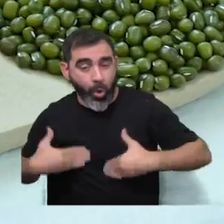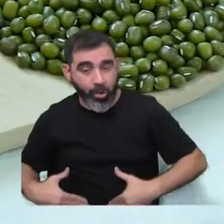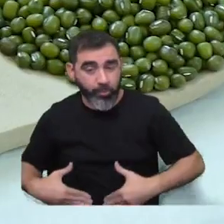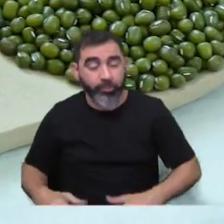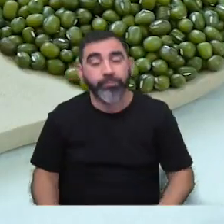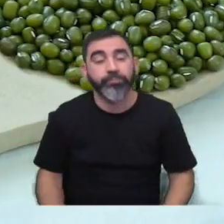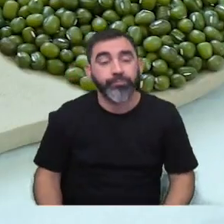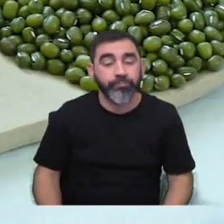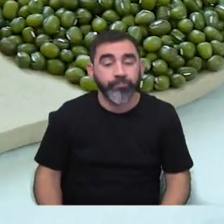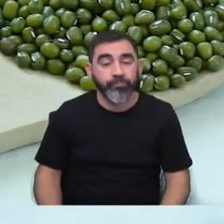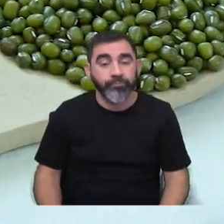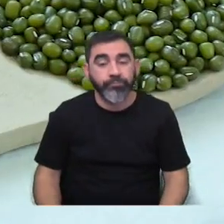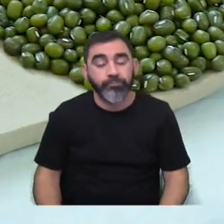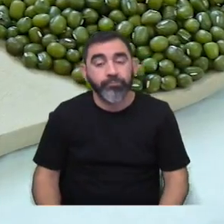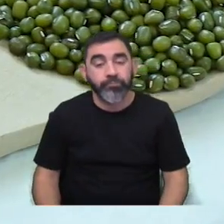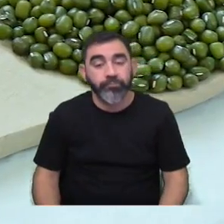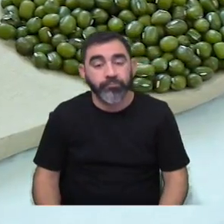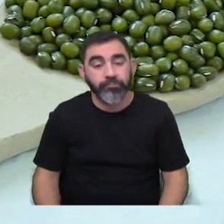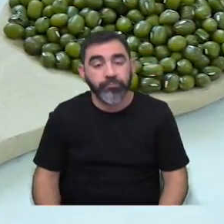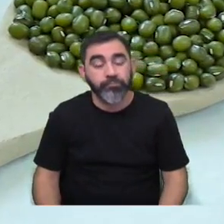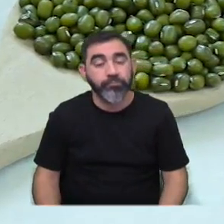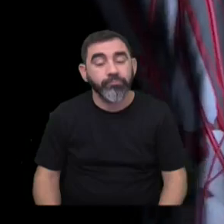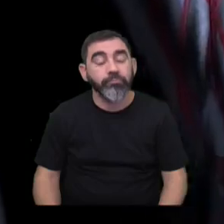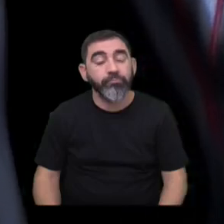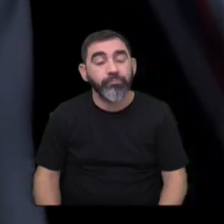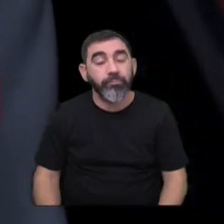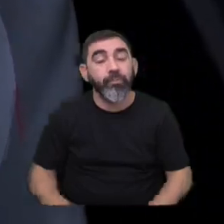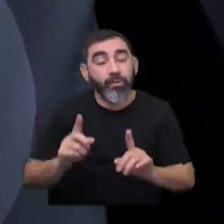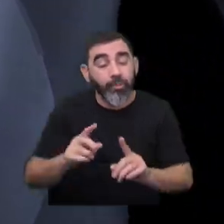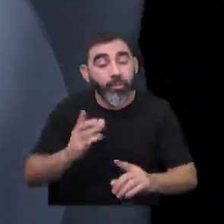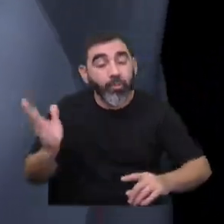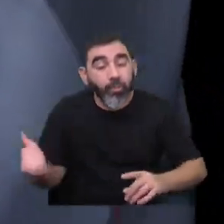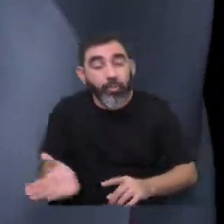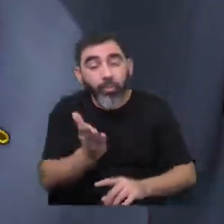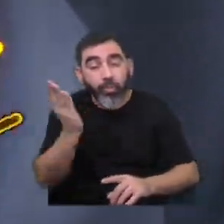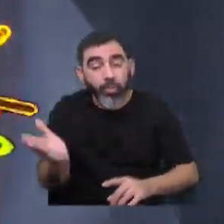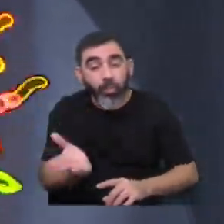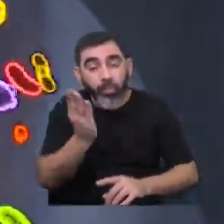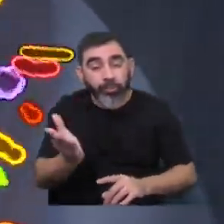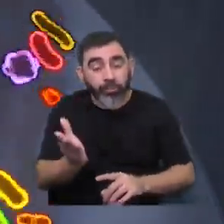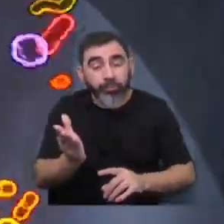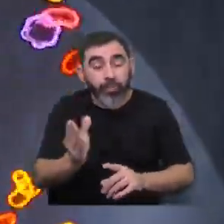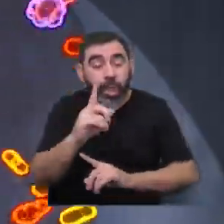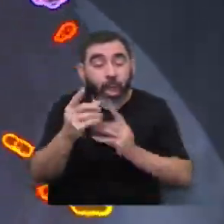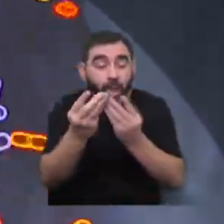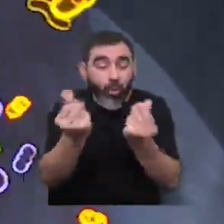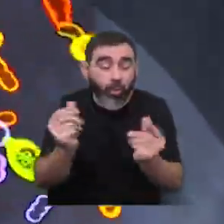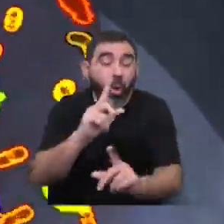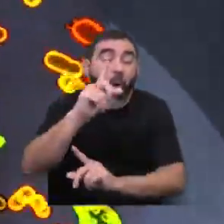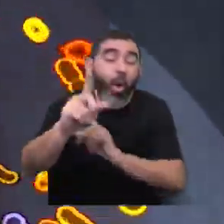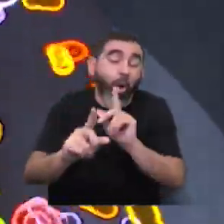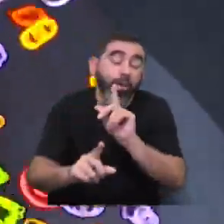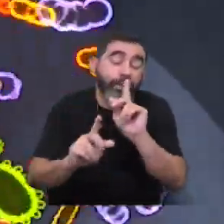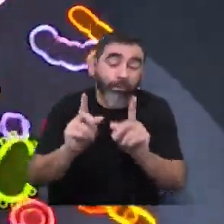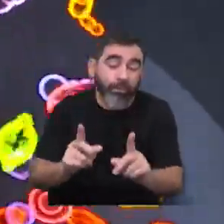otros con nuestro microbioma, con la flora intestinal, para producir, por un lado, absorberse en algunos casos y en otros casos para